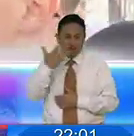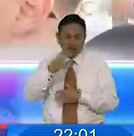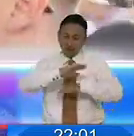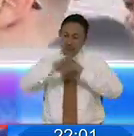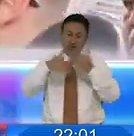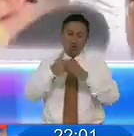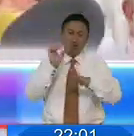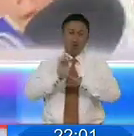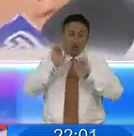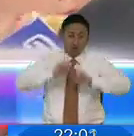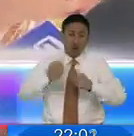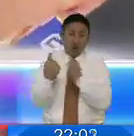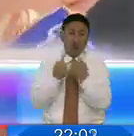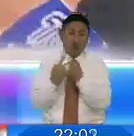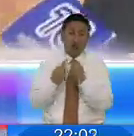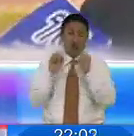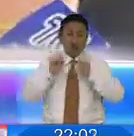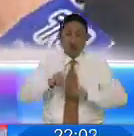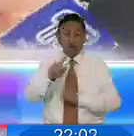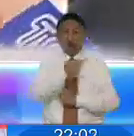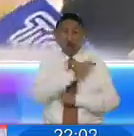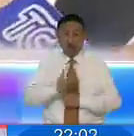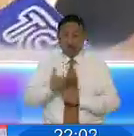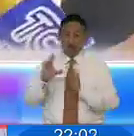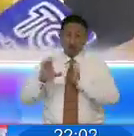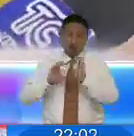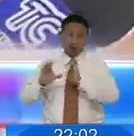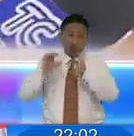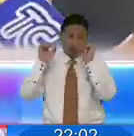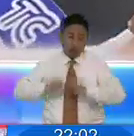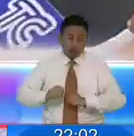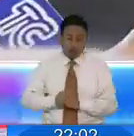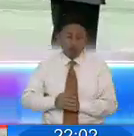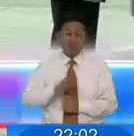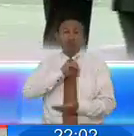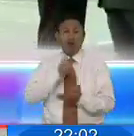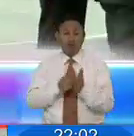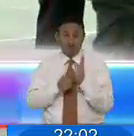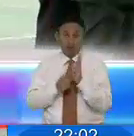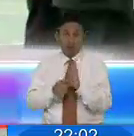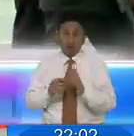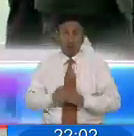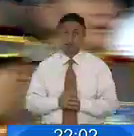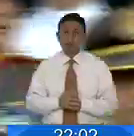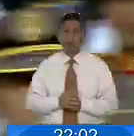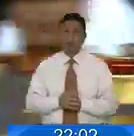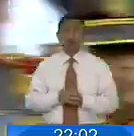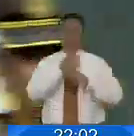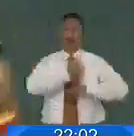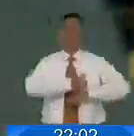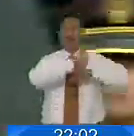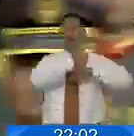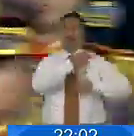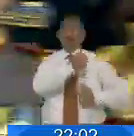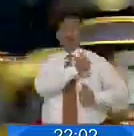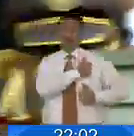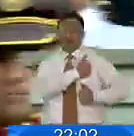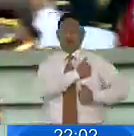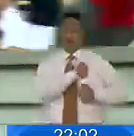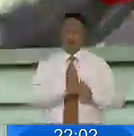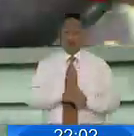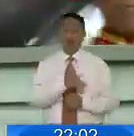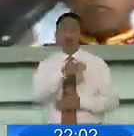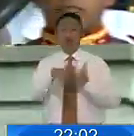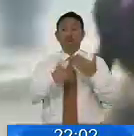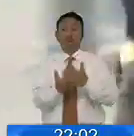quieren dialogar que quieren escuchar al vicepresidente que quieren escuchar la verdad por otro lado el alto mando militar dispuesto a evitar que se